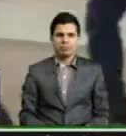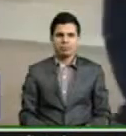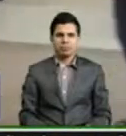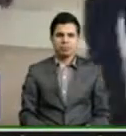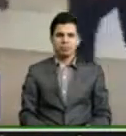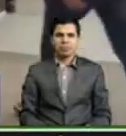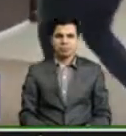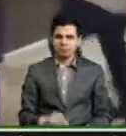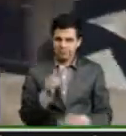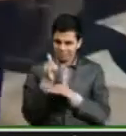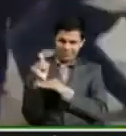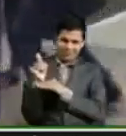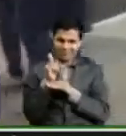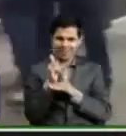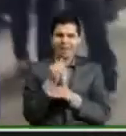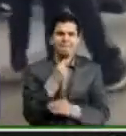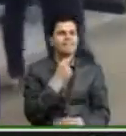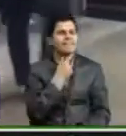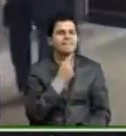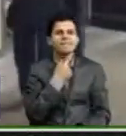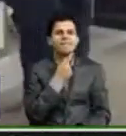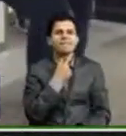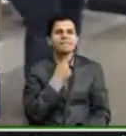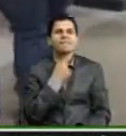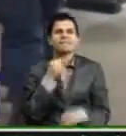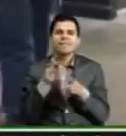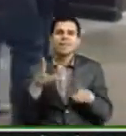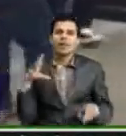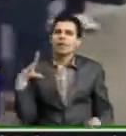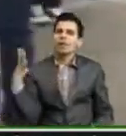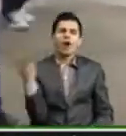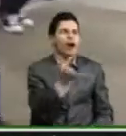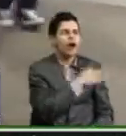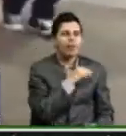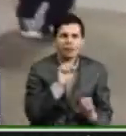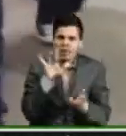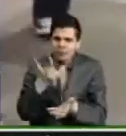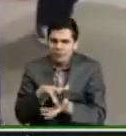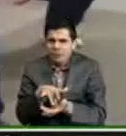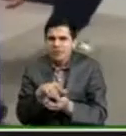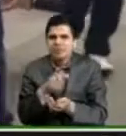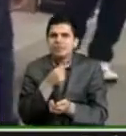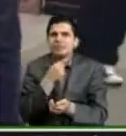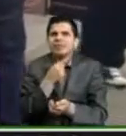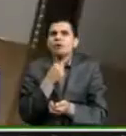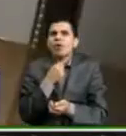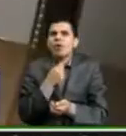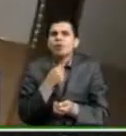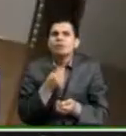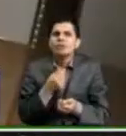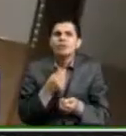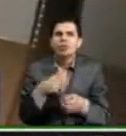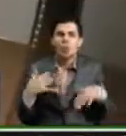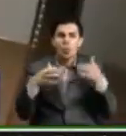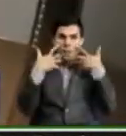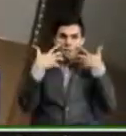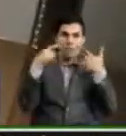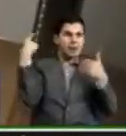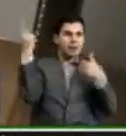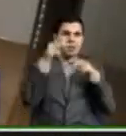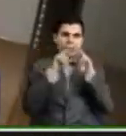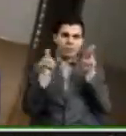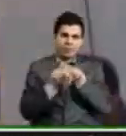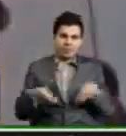En este video, él realiza una broma que aterroriza a decenas de personas en un ascensor y se ha vuelto un video viral en